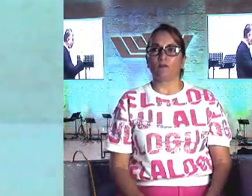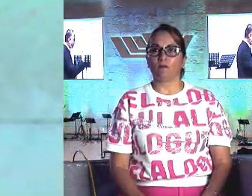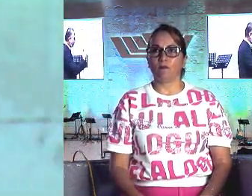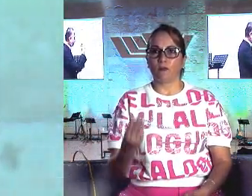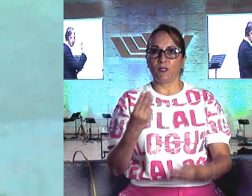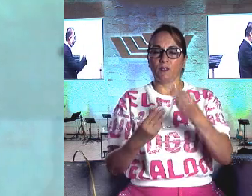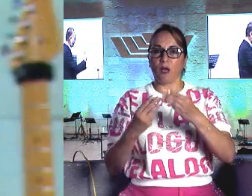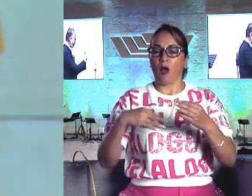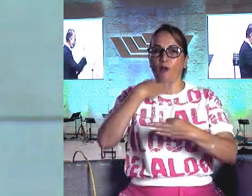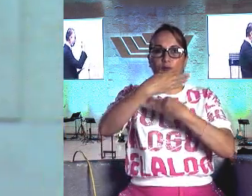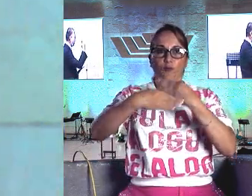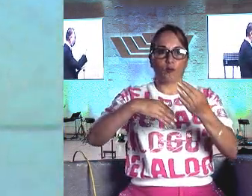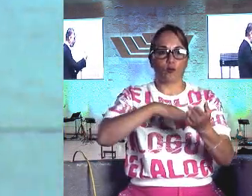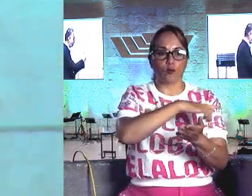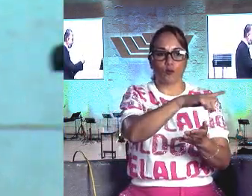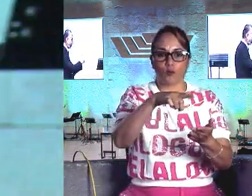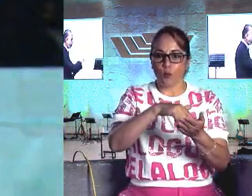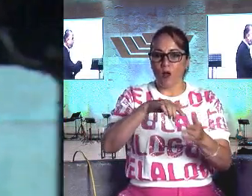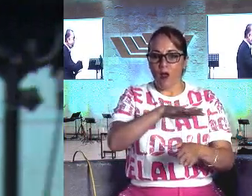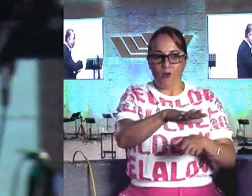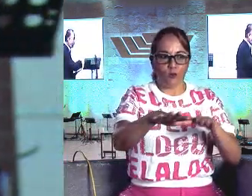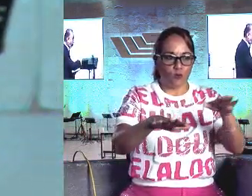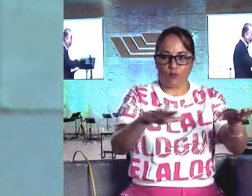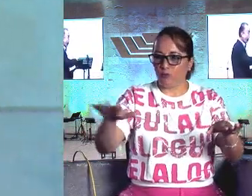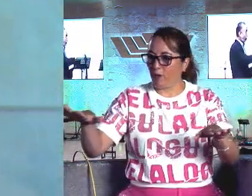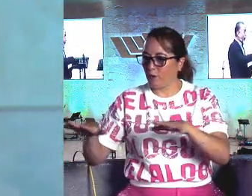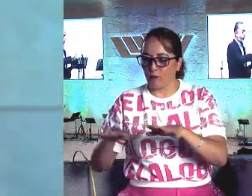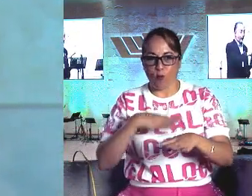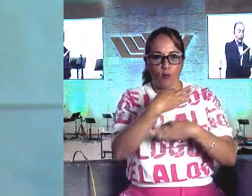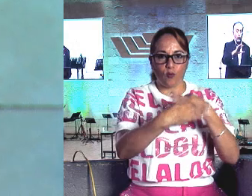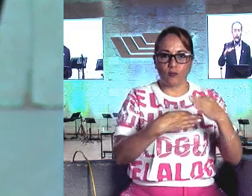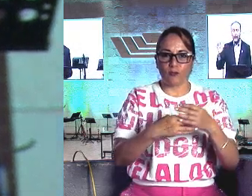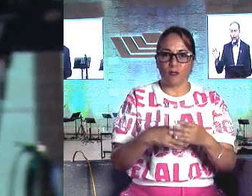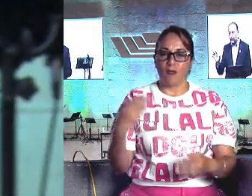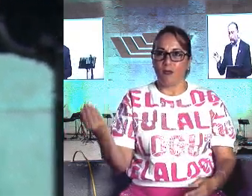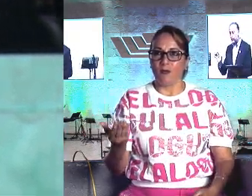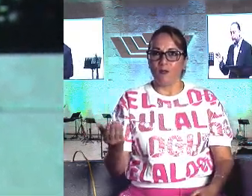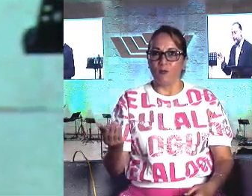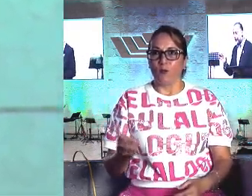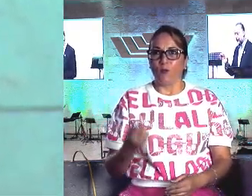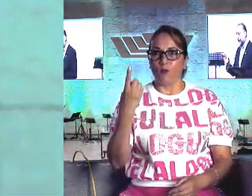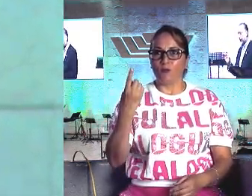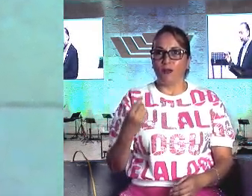los levitas, a los cantores, a los consejeros. Hizo un trabajo extraordinario.